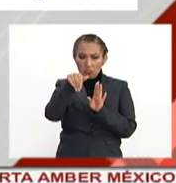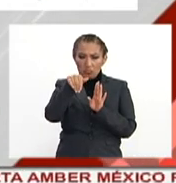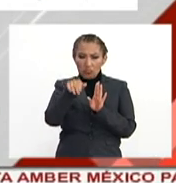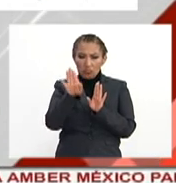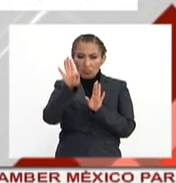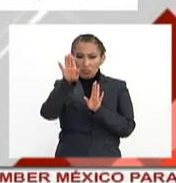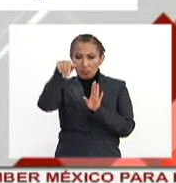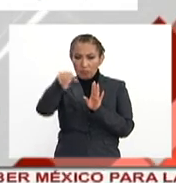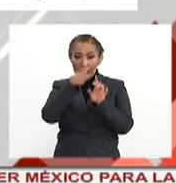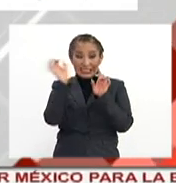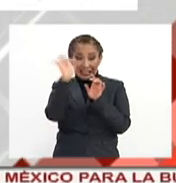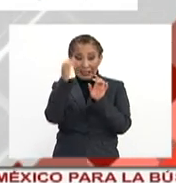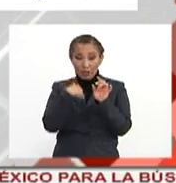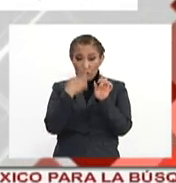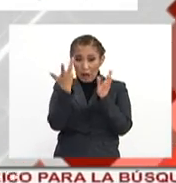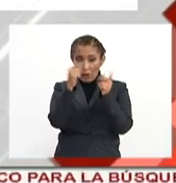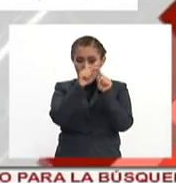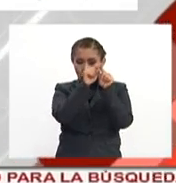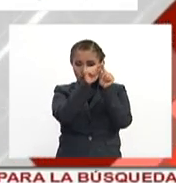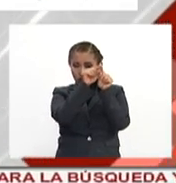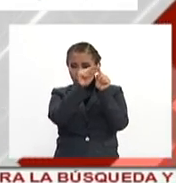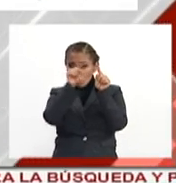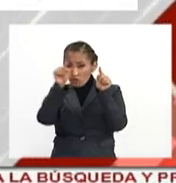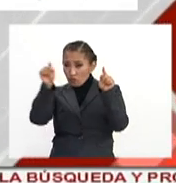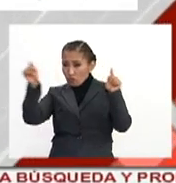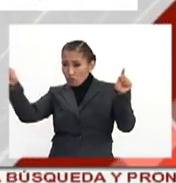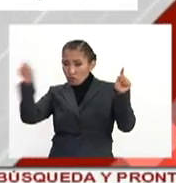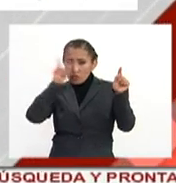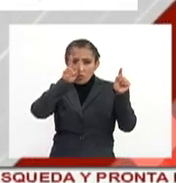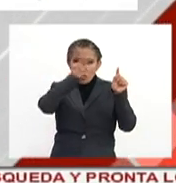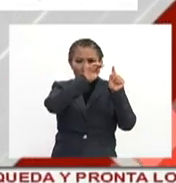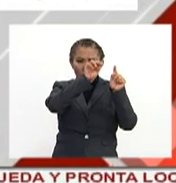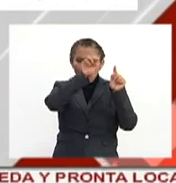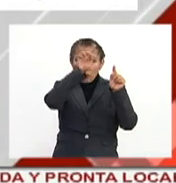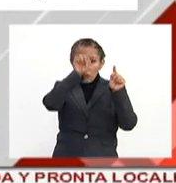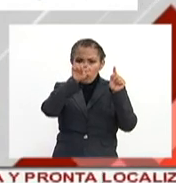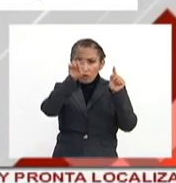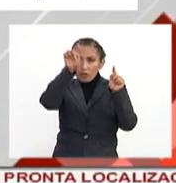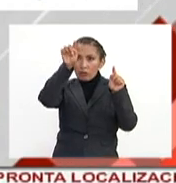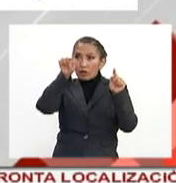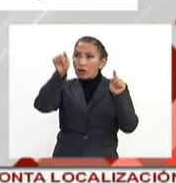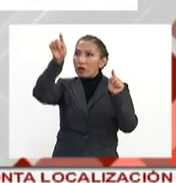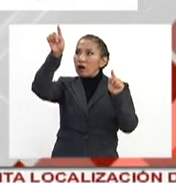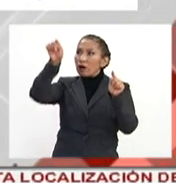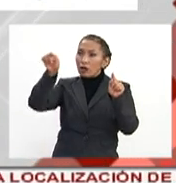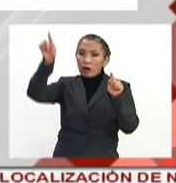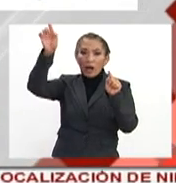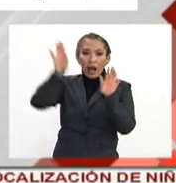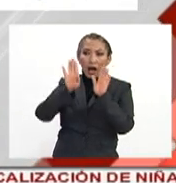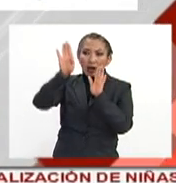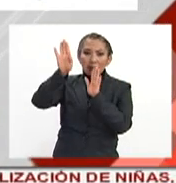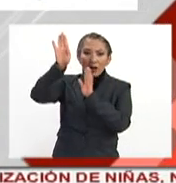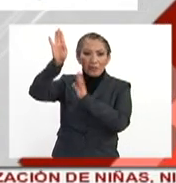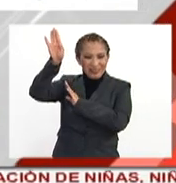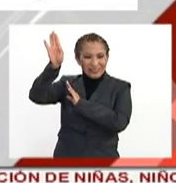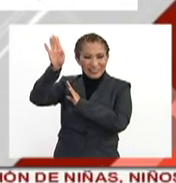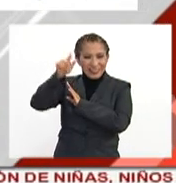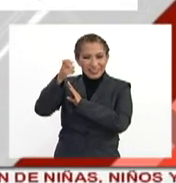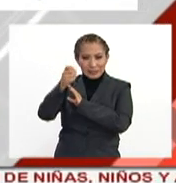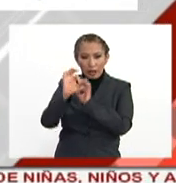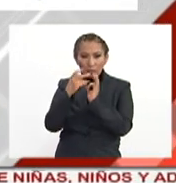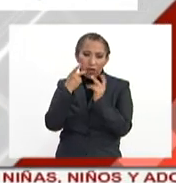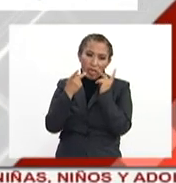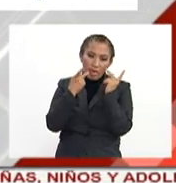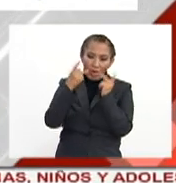una línea tendencial ahí, veríamos que ha ido a la alza. Y pues este es digamos, parte de